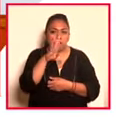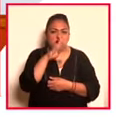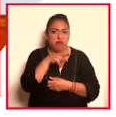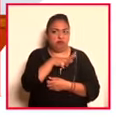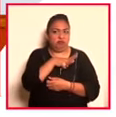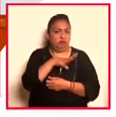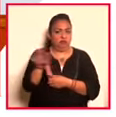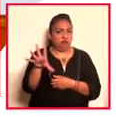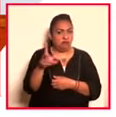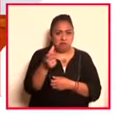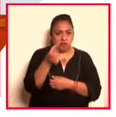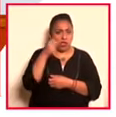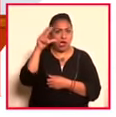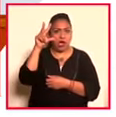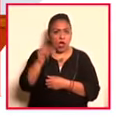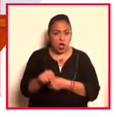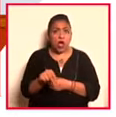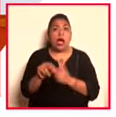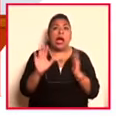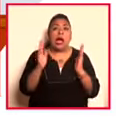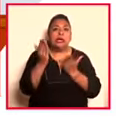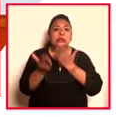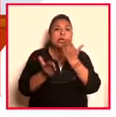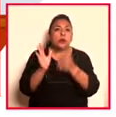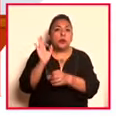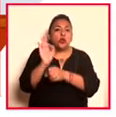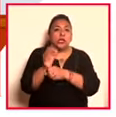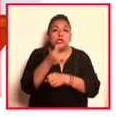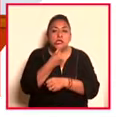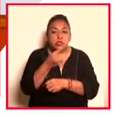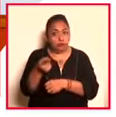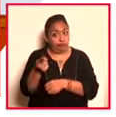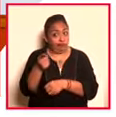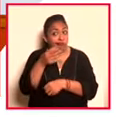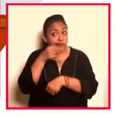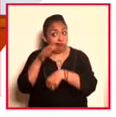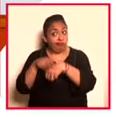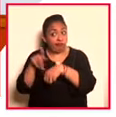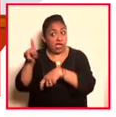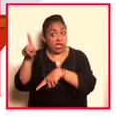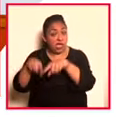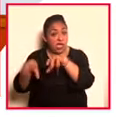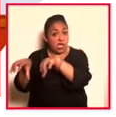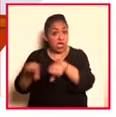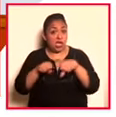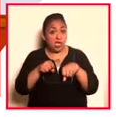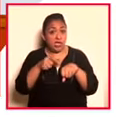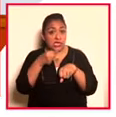los medicamentos, los servicios de protección infantil amenazan con quitarle la custodia.